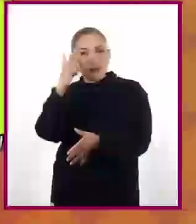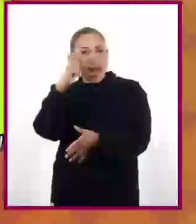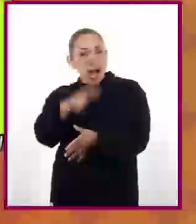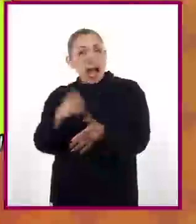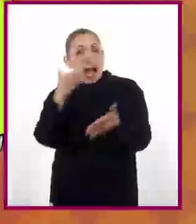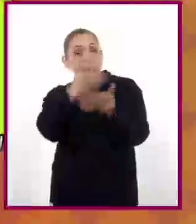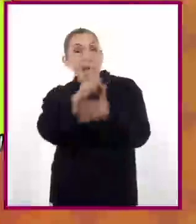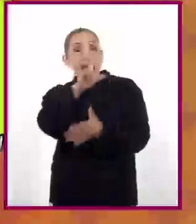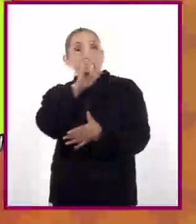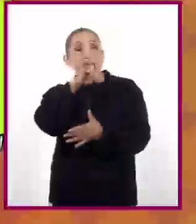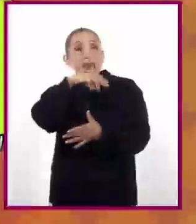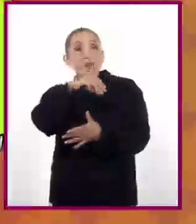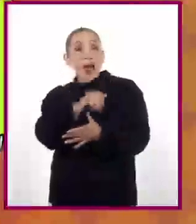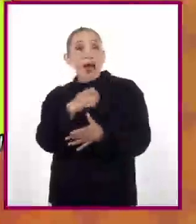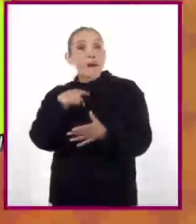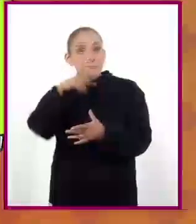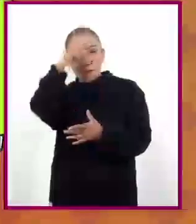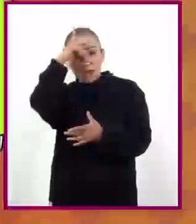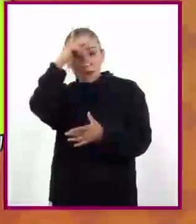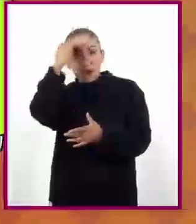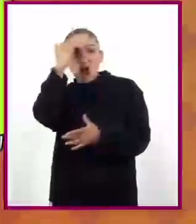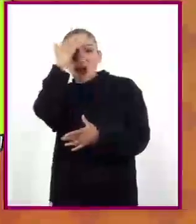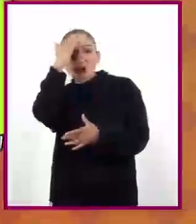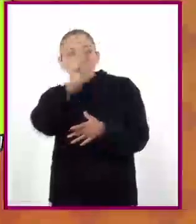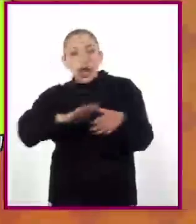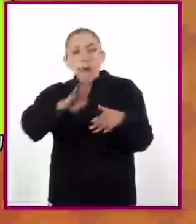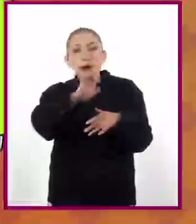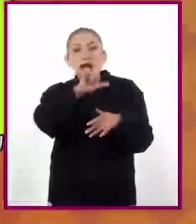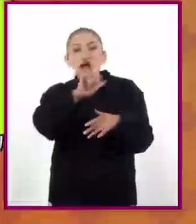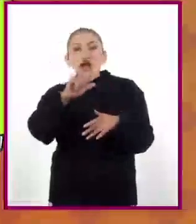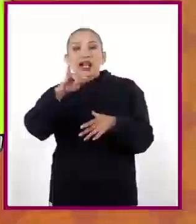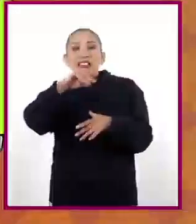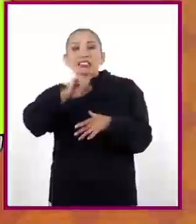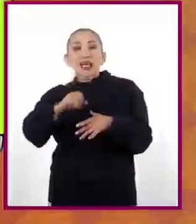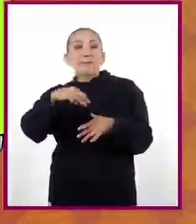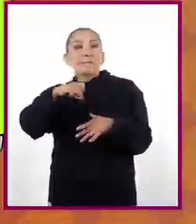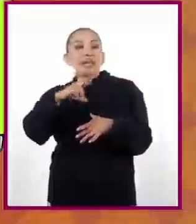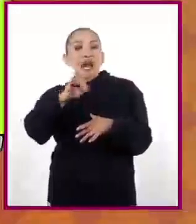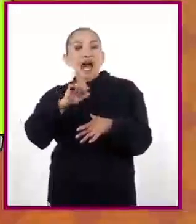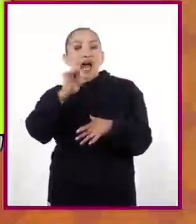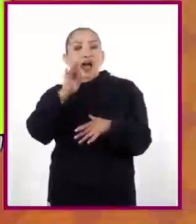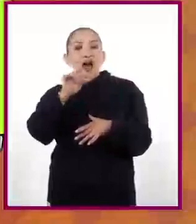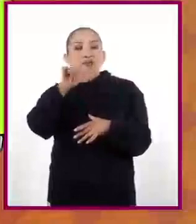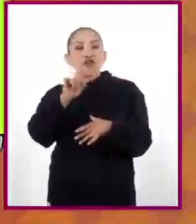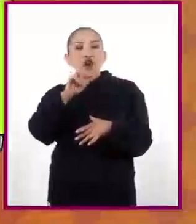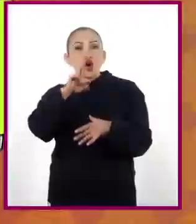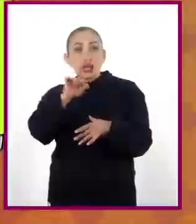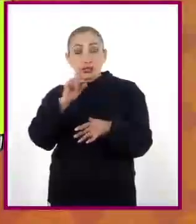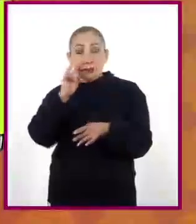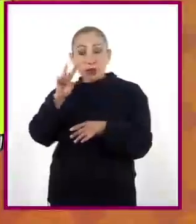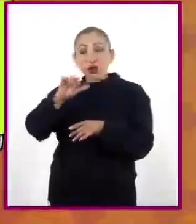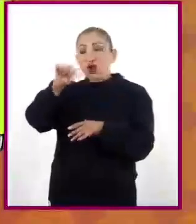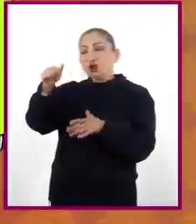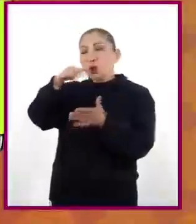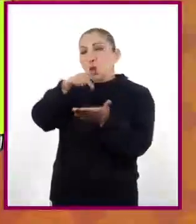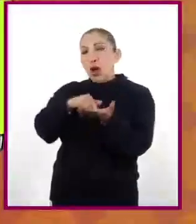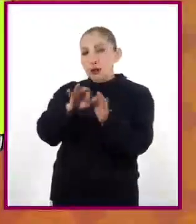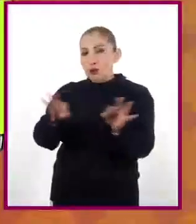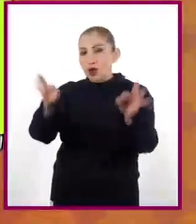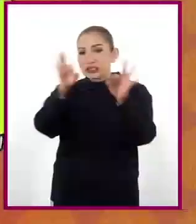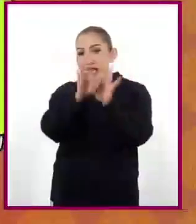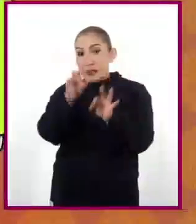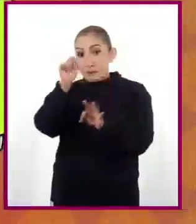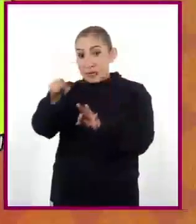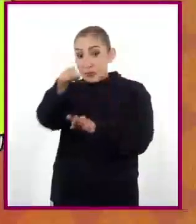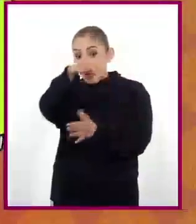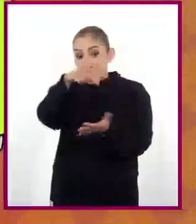viajar hasta Lima, Perú, para conocer los barrios de Lince y Miraflores, pasando por sitios emblemáticos